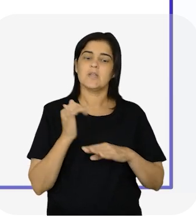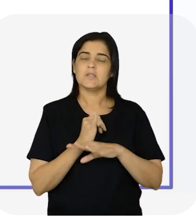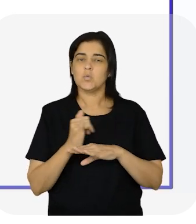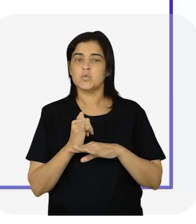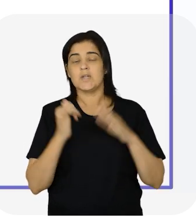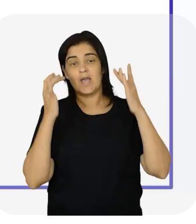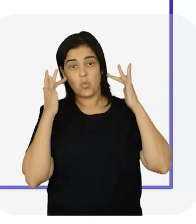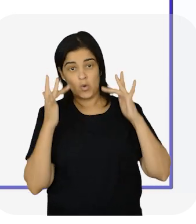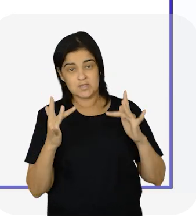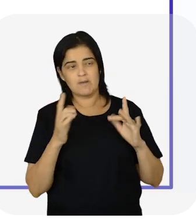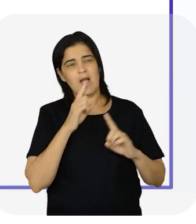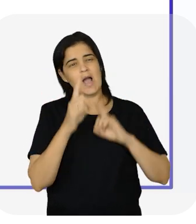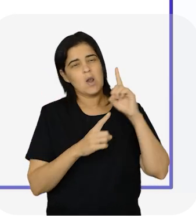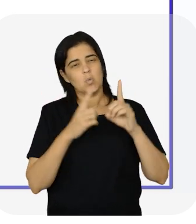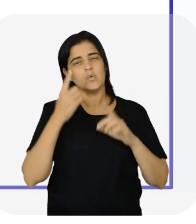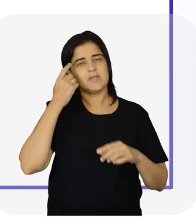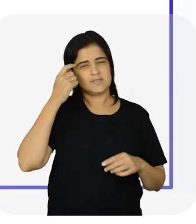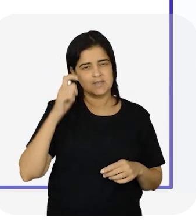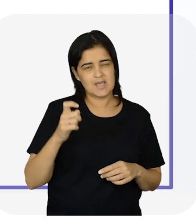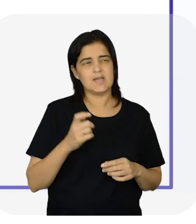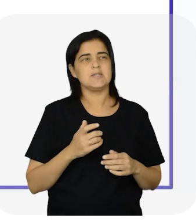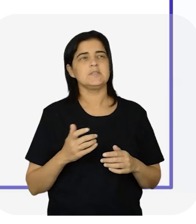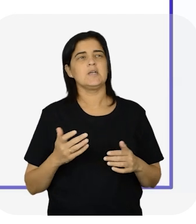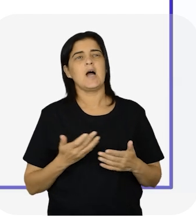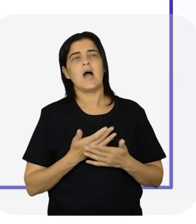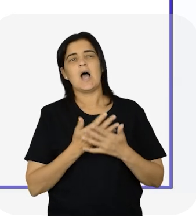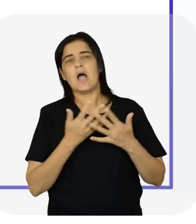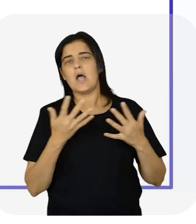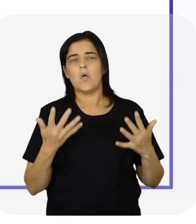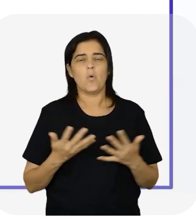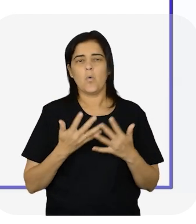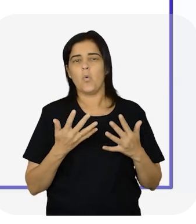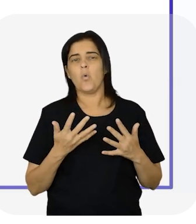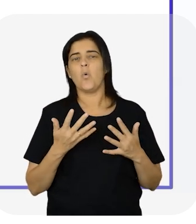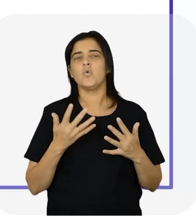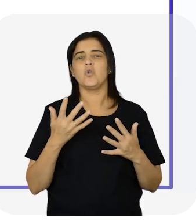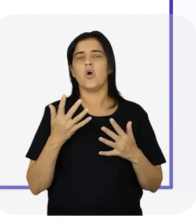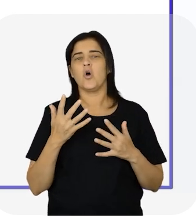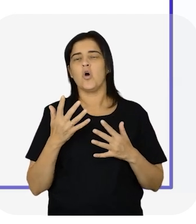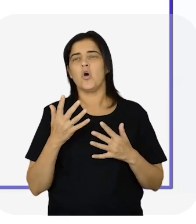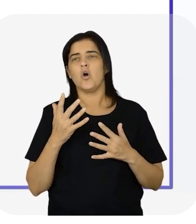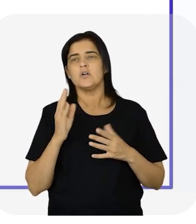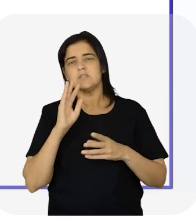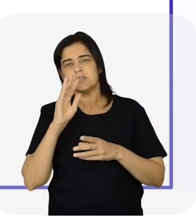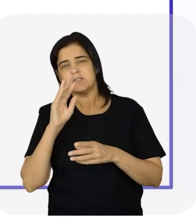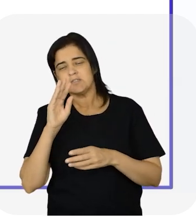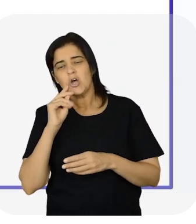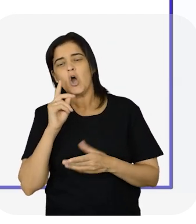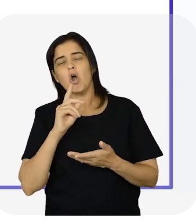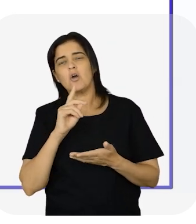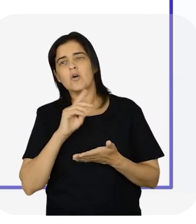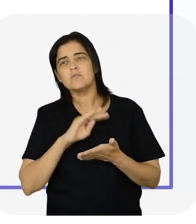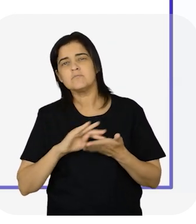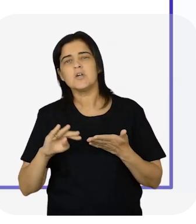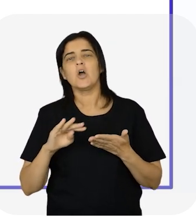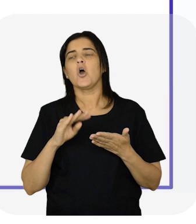instituciones educativas algunas ideas, algunos instituidos que es como son difíciles